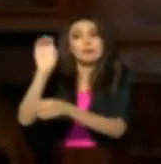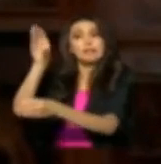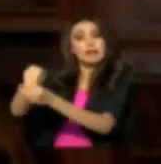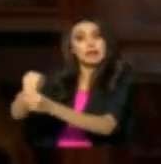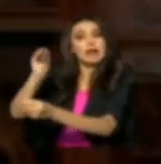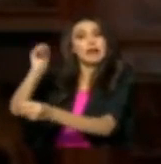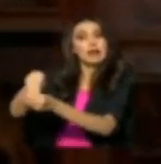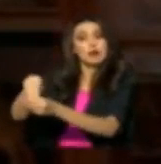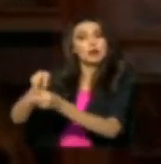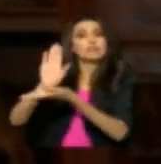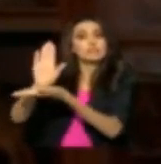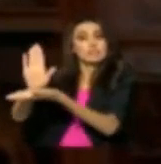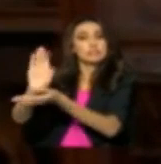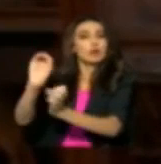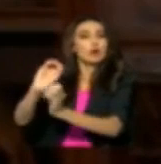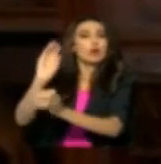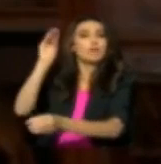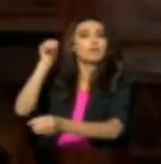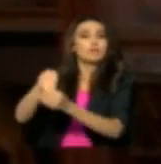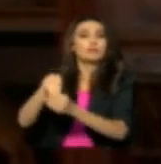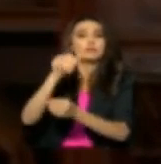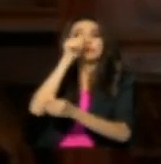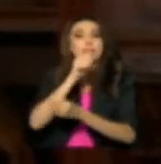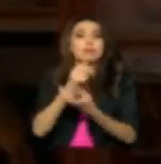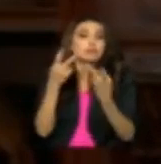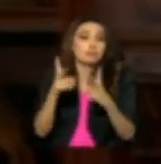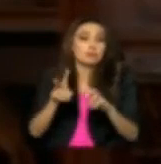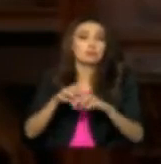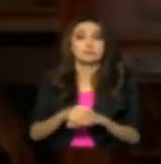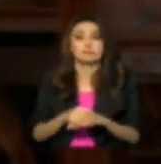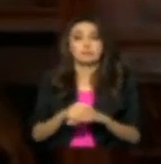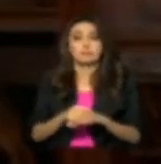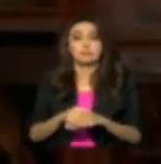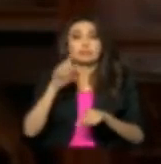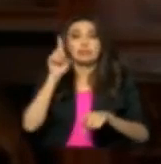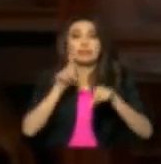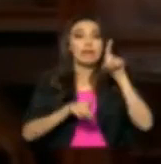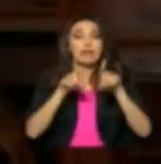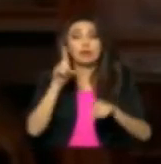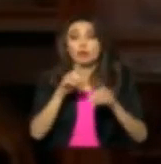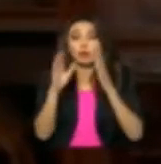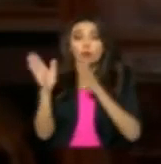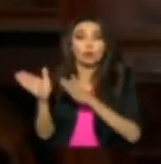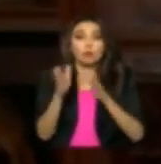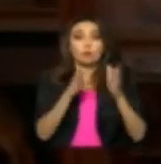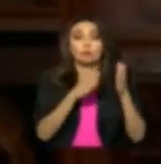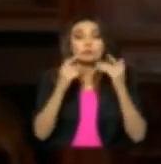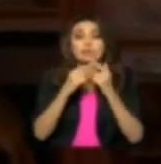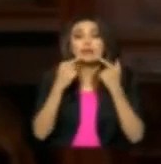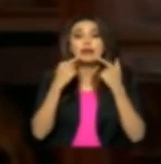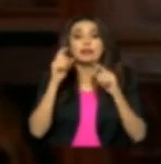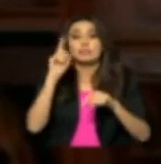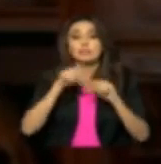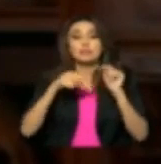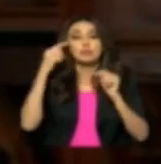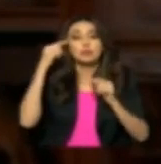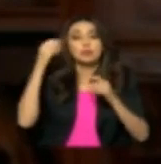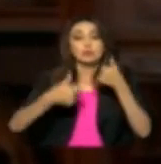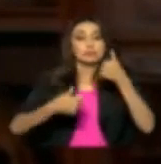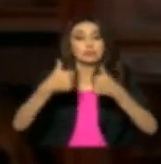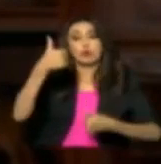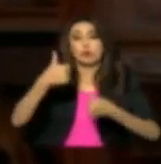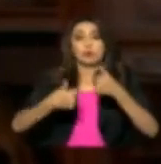IES o en fondos privados. Se ha dicho con sobrada razón, el buen gobernante no piensa en las próximas